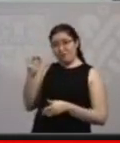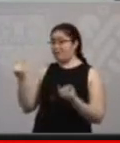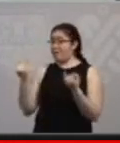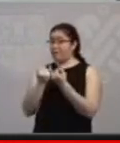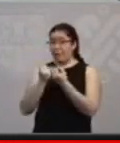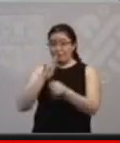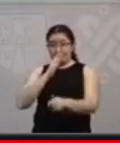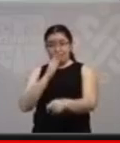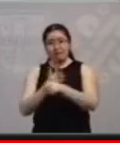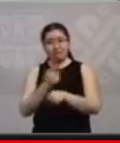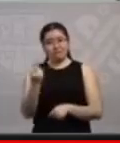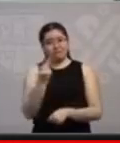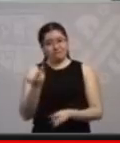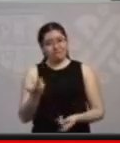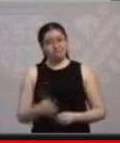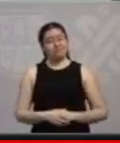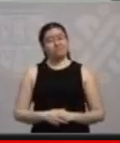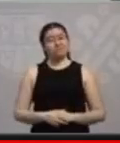haber sanción.